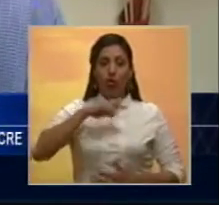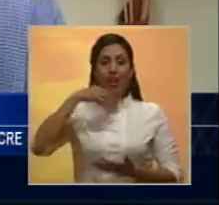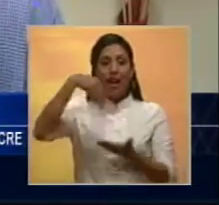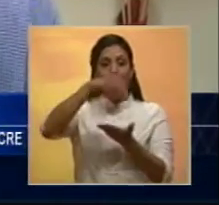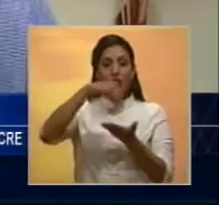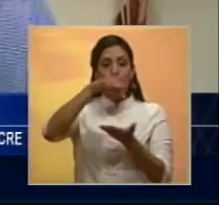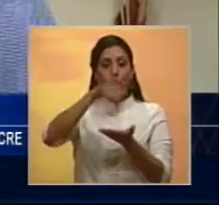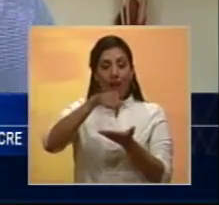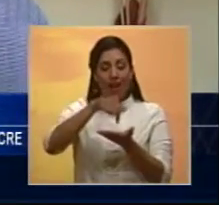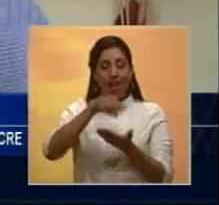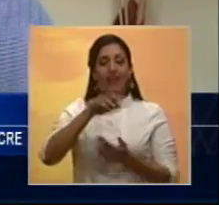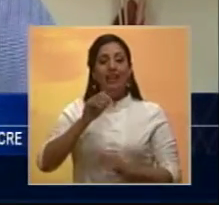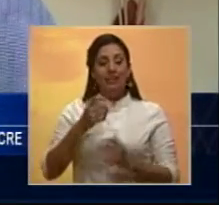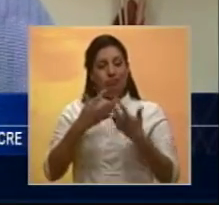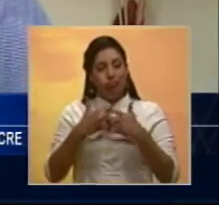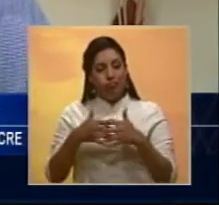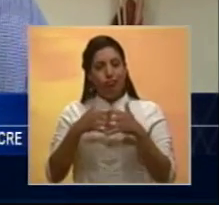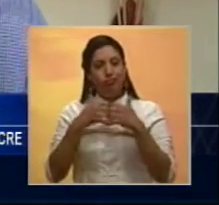se produjo